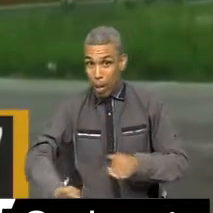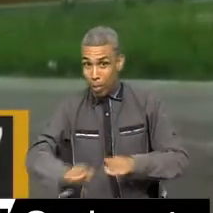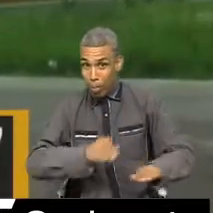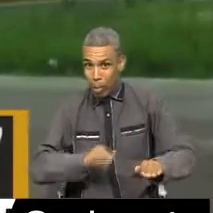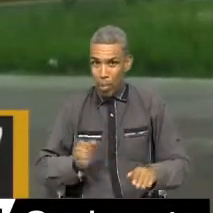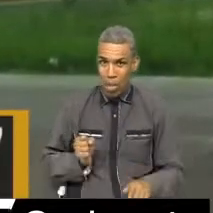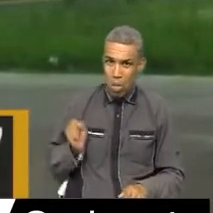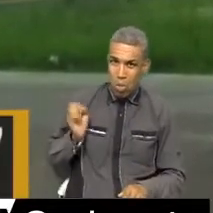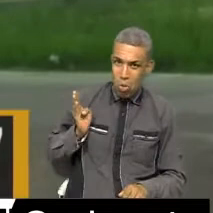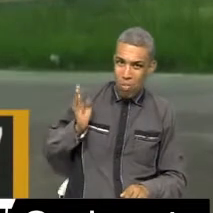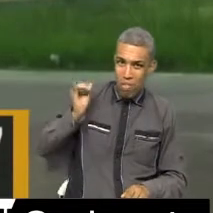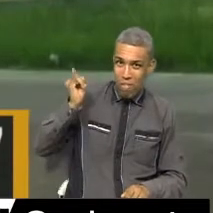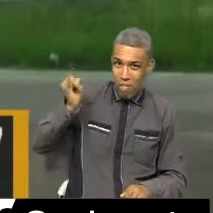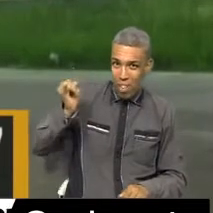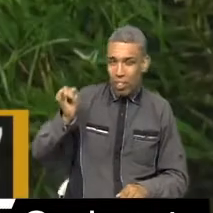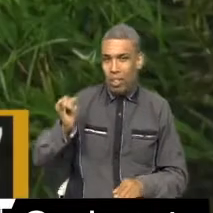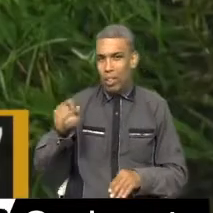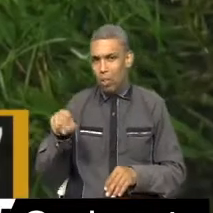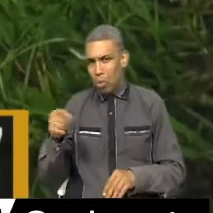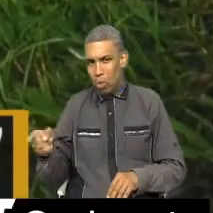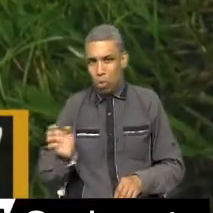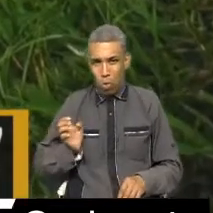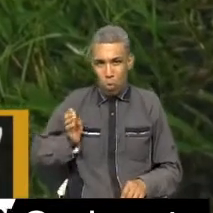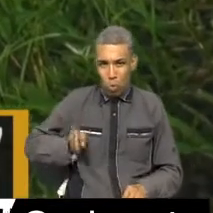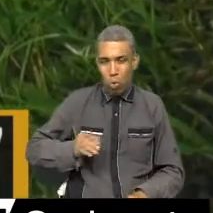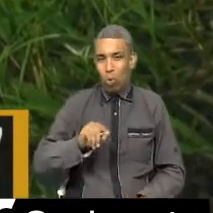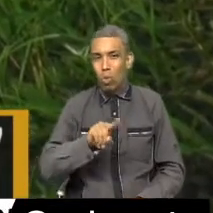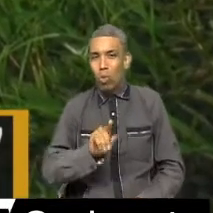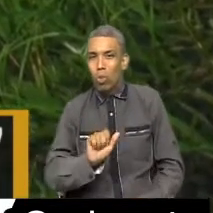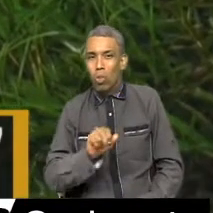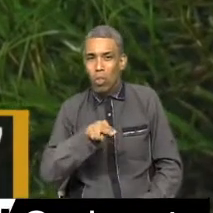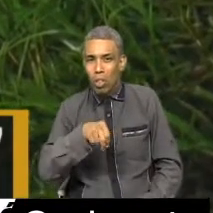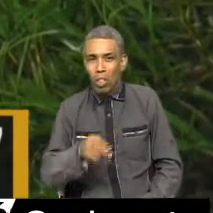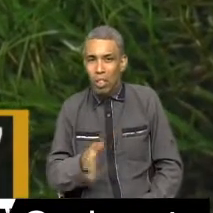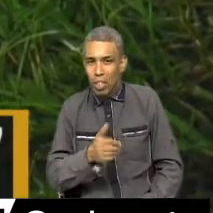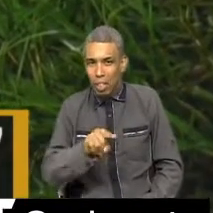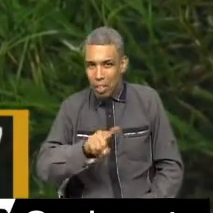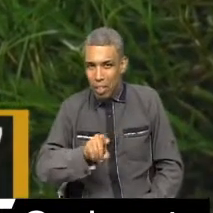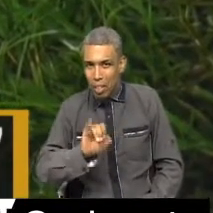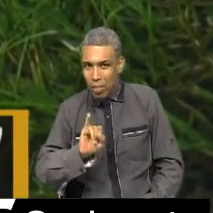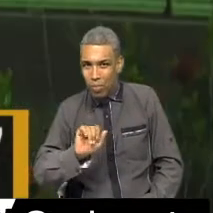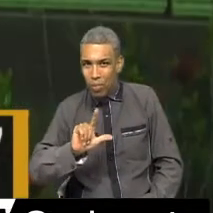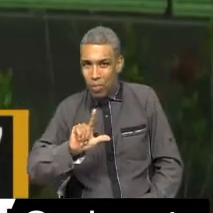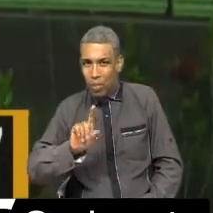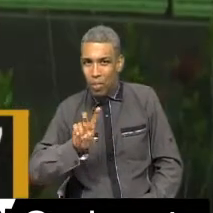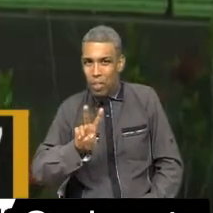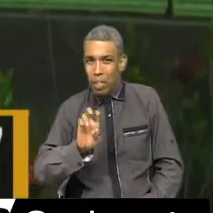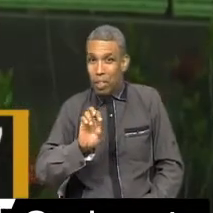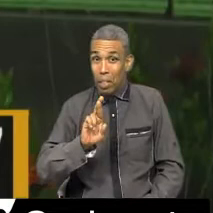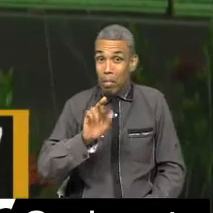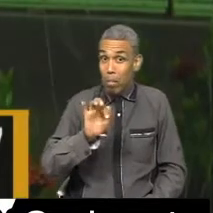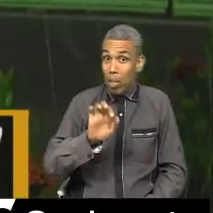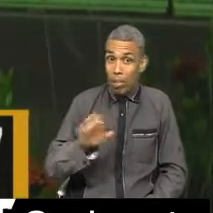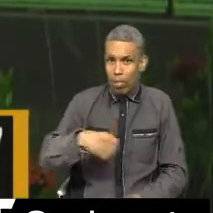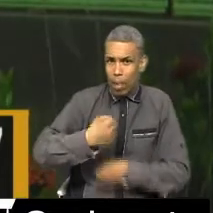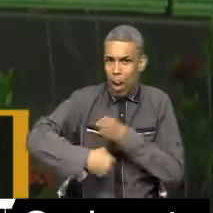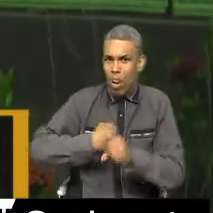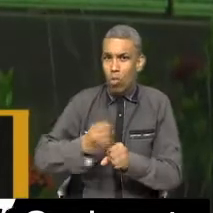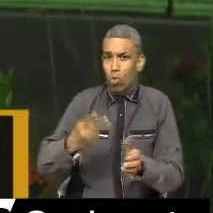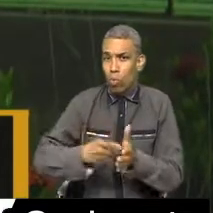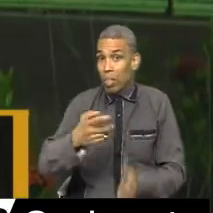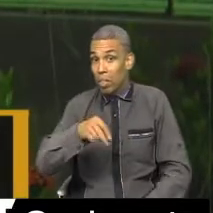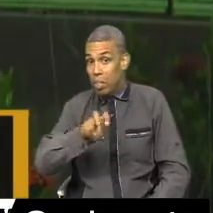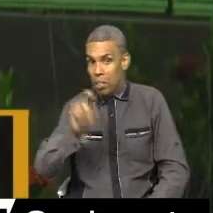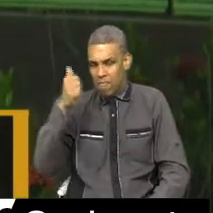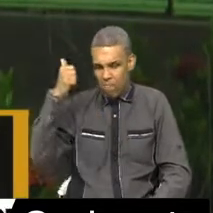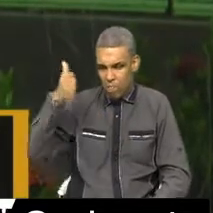San Silvestre, en los diferentes torneos realizados en el país, donde llegaron a ocupar los primeros puestos. Fue satisfactorio, ya que